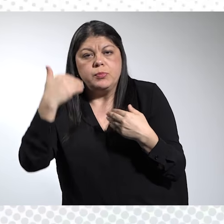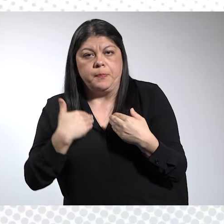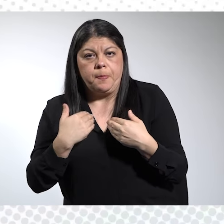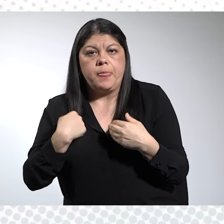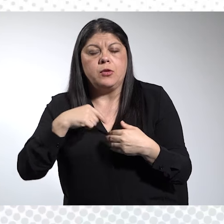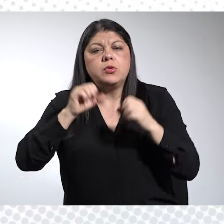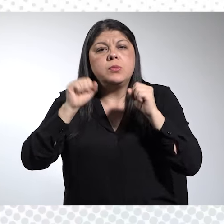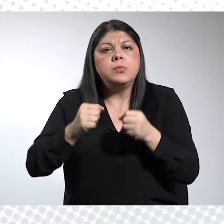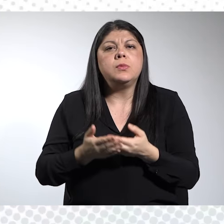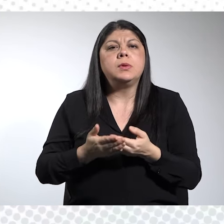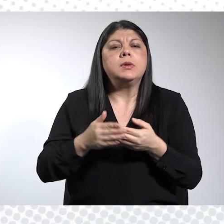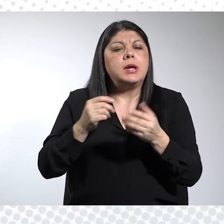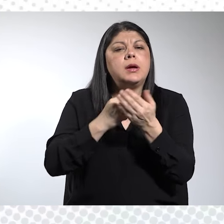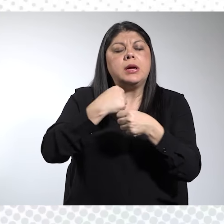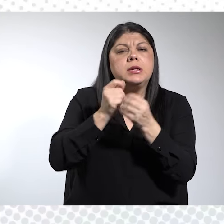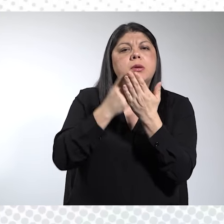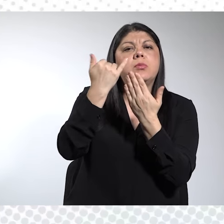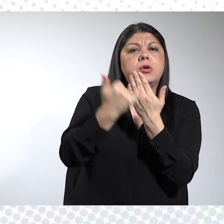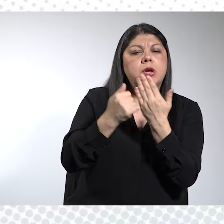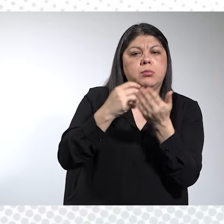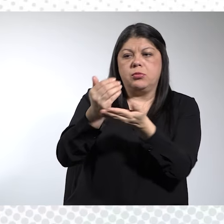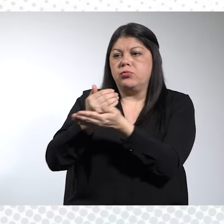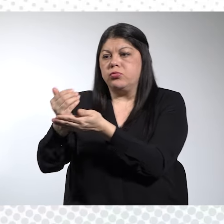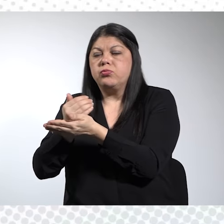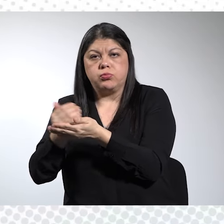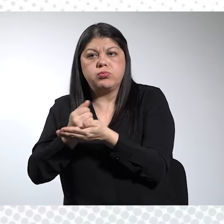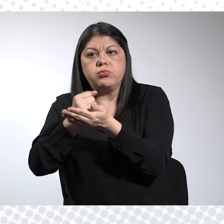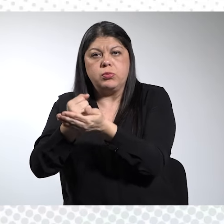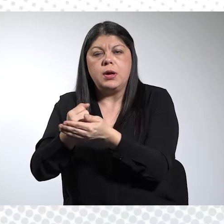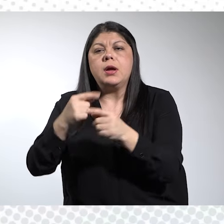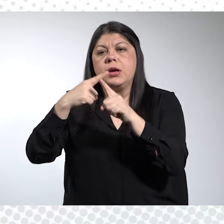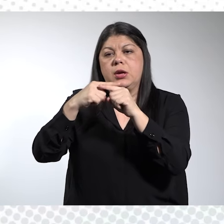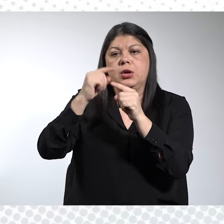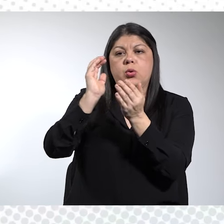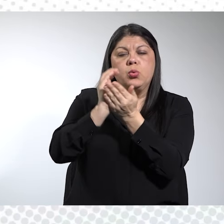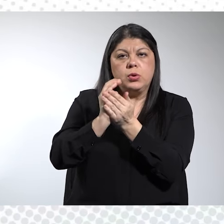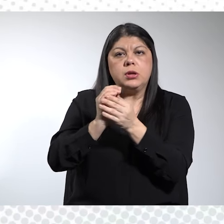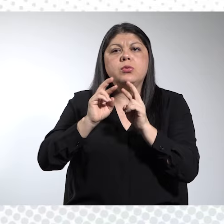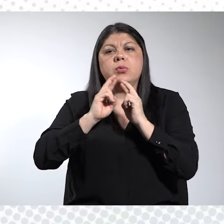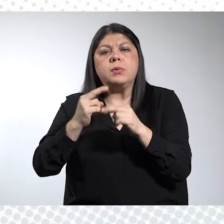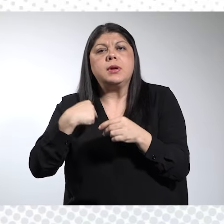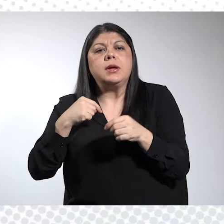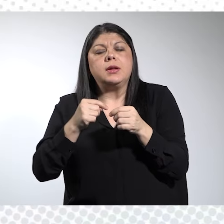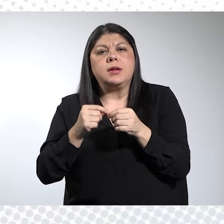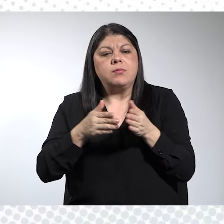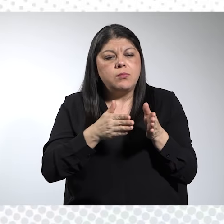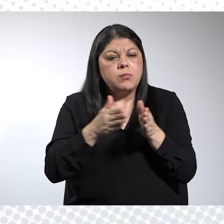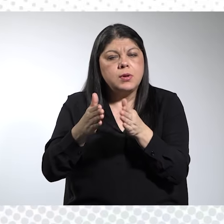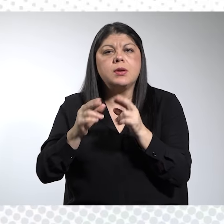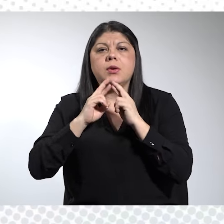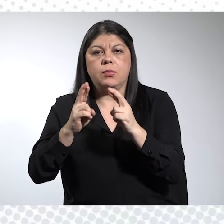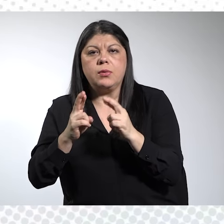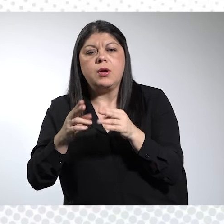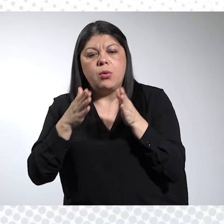pero podemos eventualmente hacer proyectos de inversión y yo lo he dicho claramente, Cruzitas es una respuesta para que este cano, para que